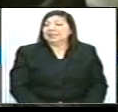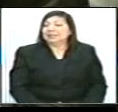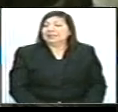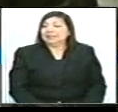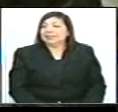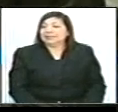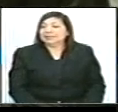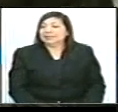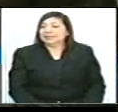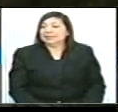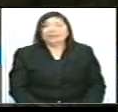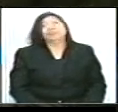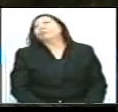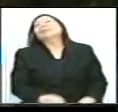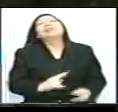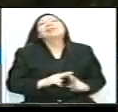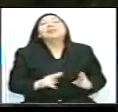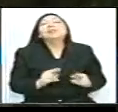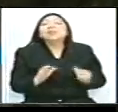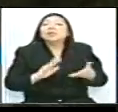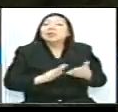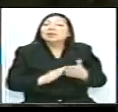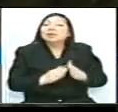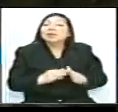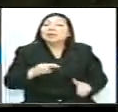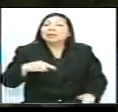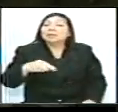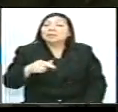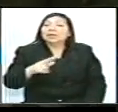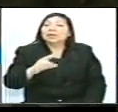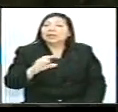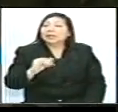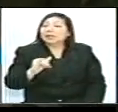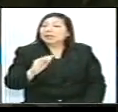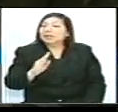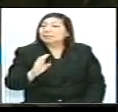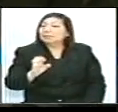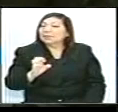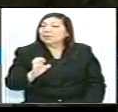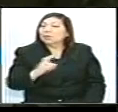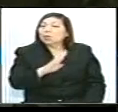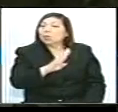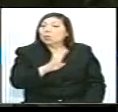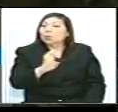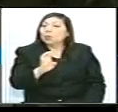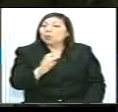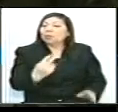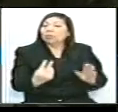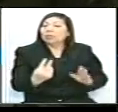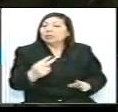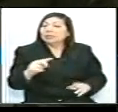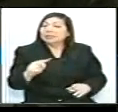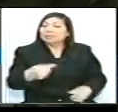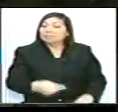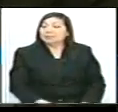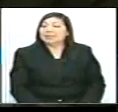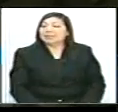1.091.000, la Reserva Comunal Amaracaire con una extensión de 412.000